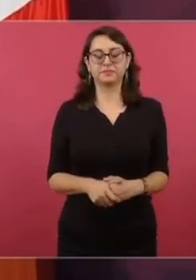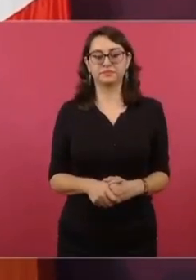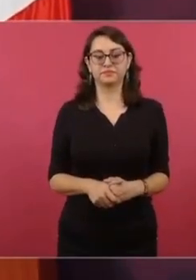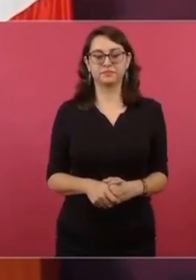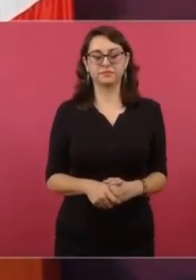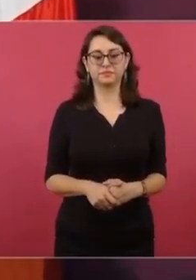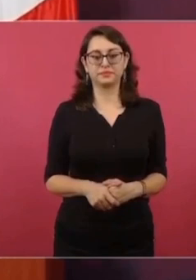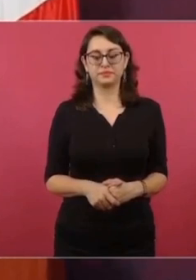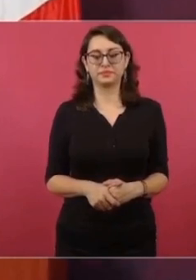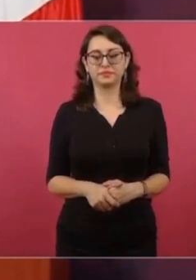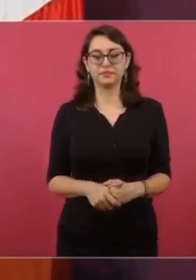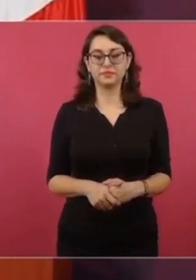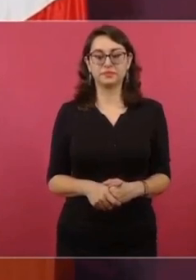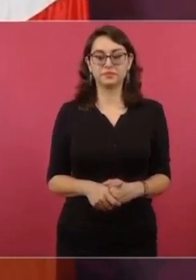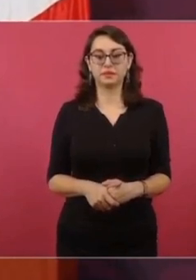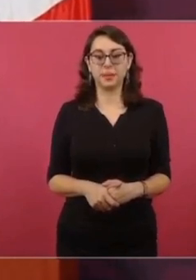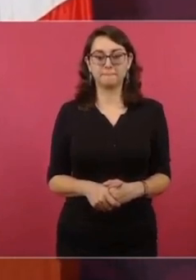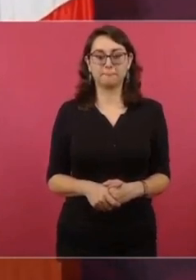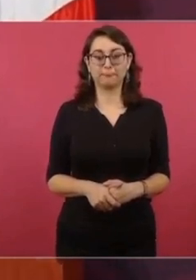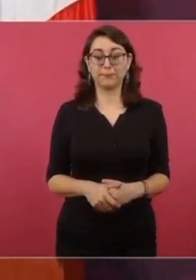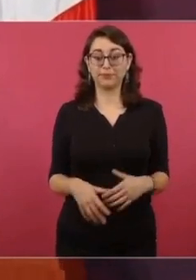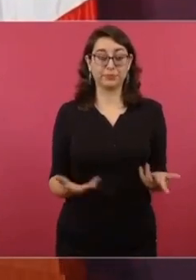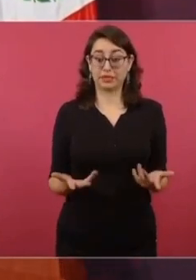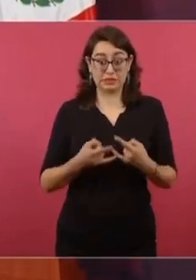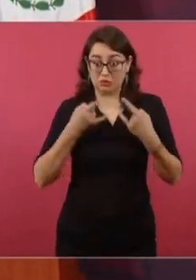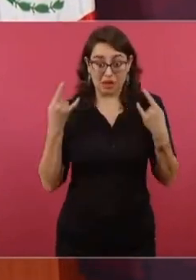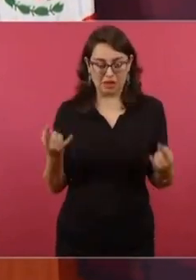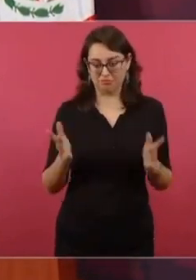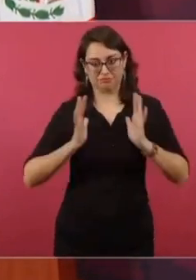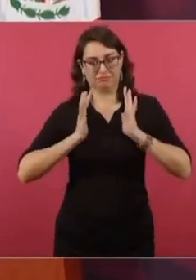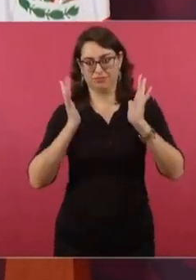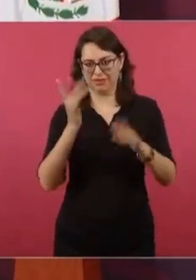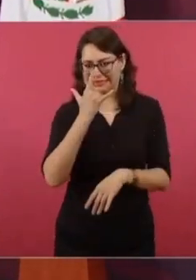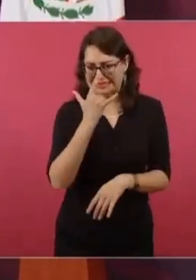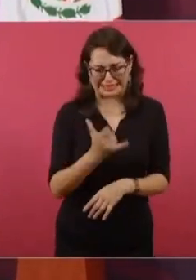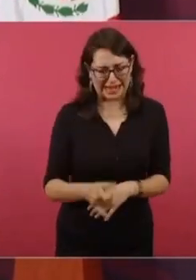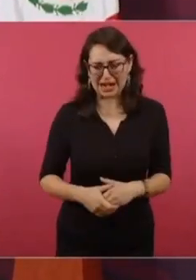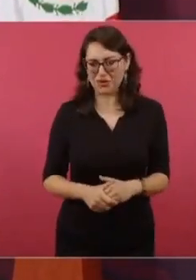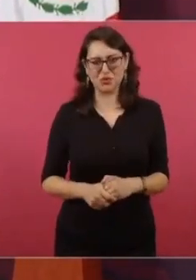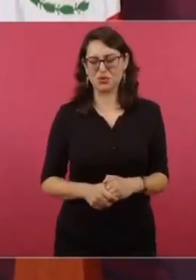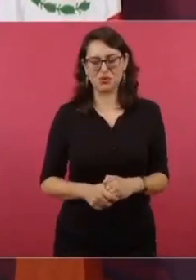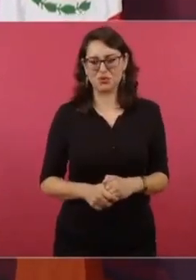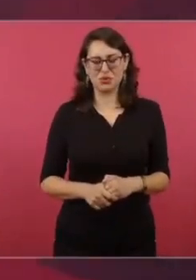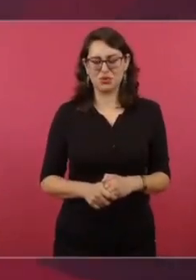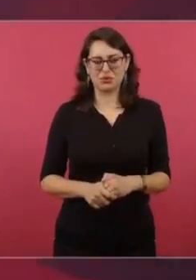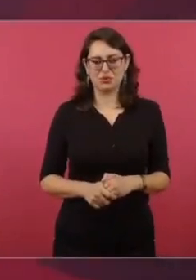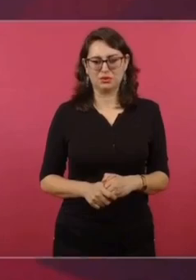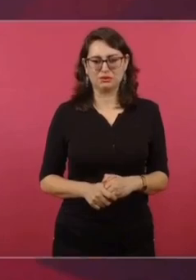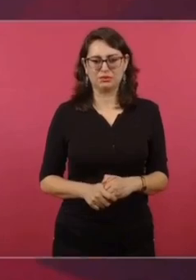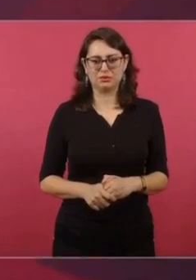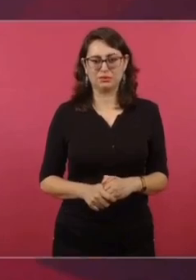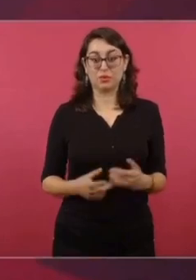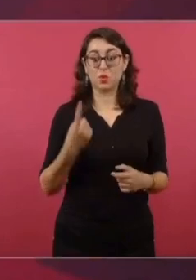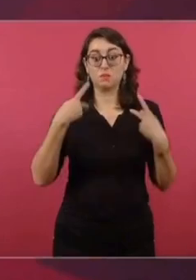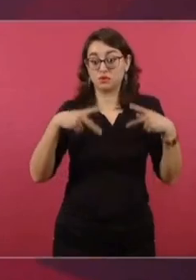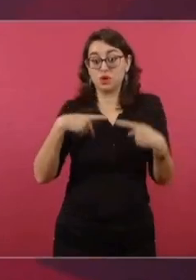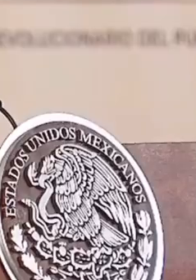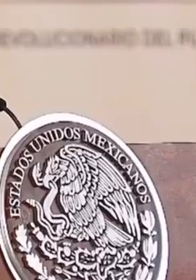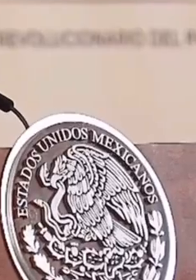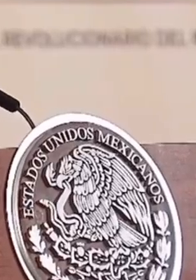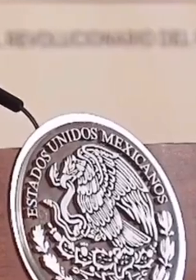Sí, está muy novelesco todo eso, ¿no? Y extraño, como es que decía un personaje que ya no puedo mencionar